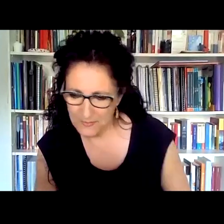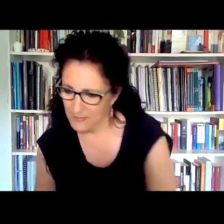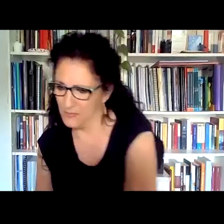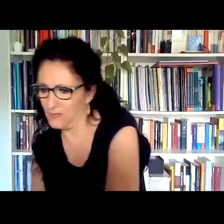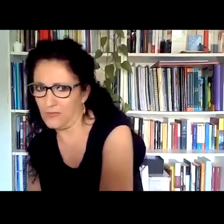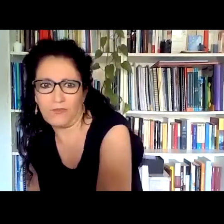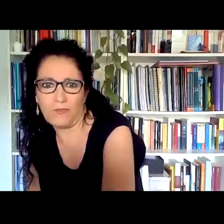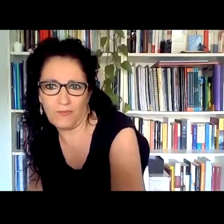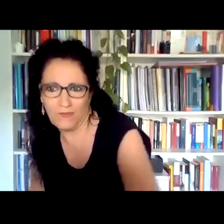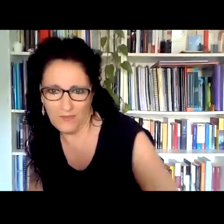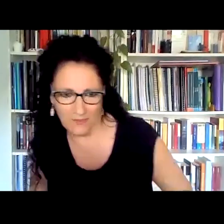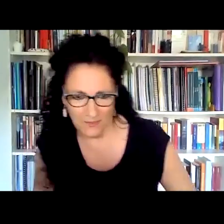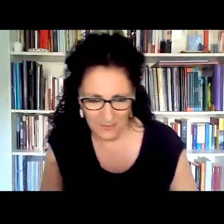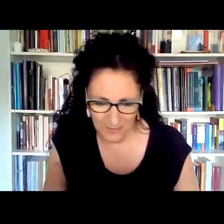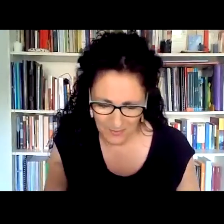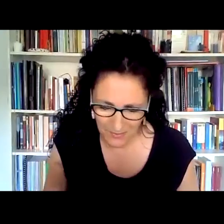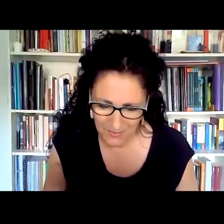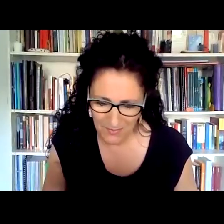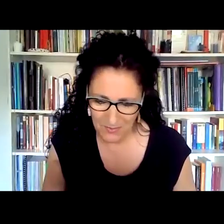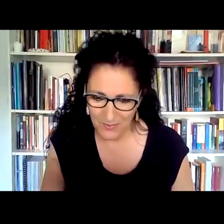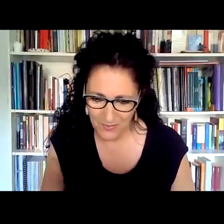determinados ámbitos.